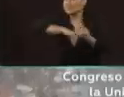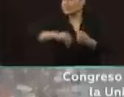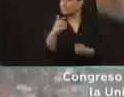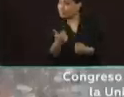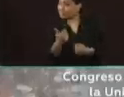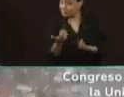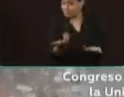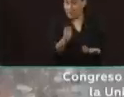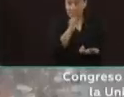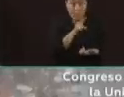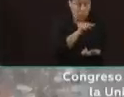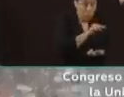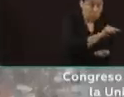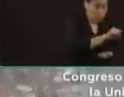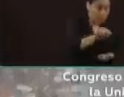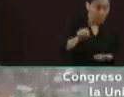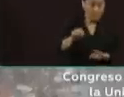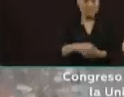Ustedes